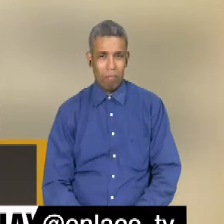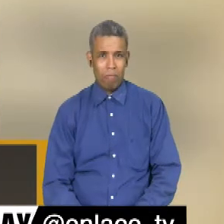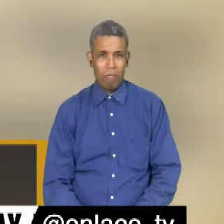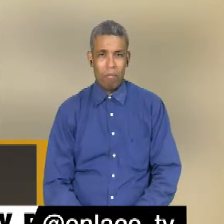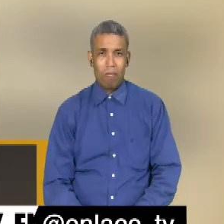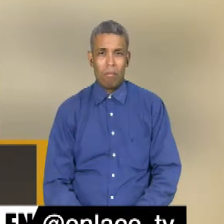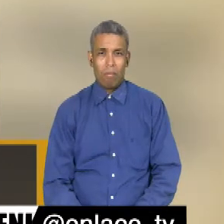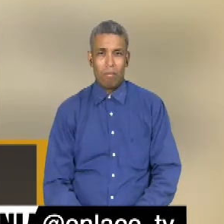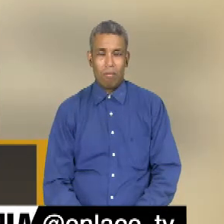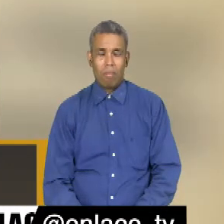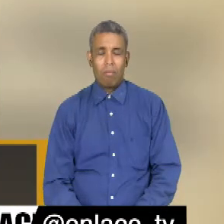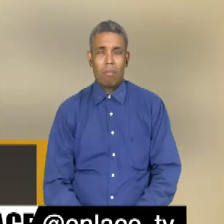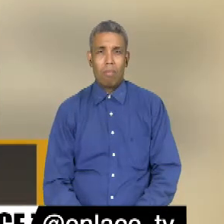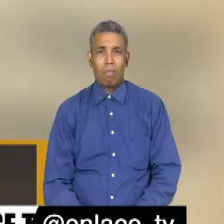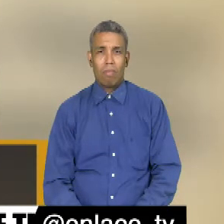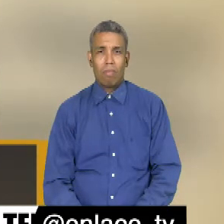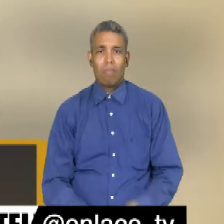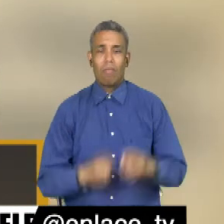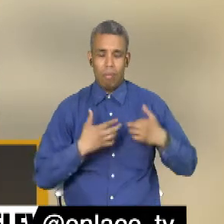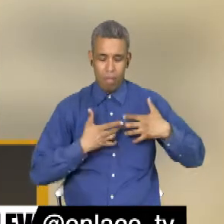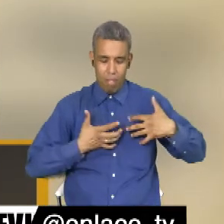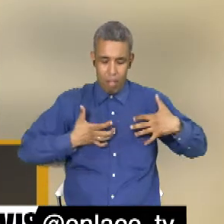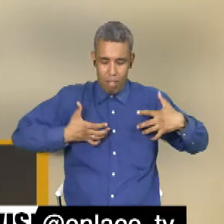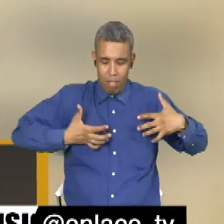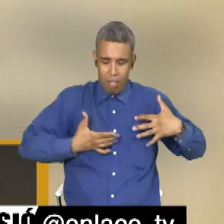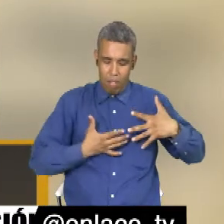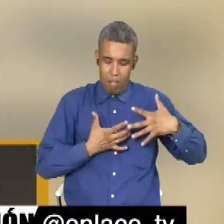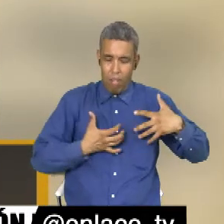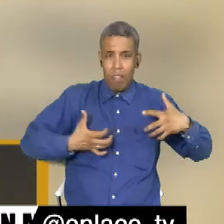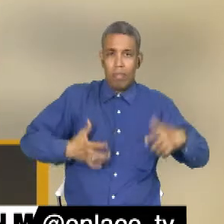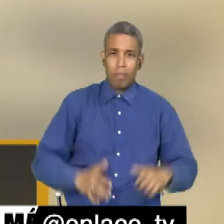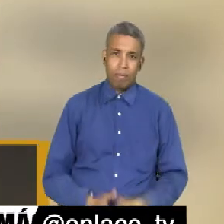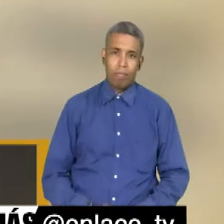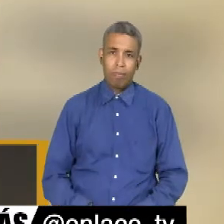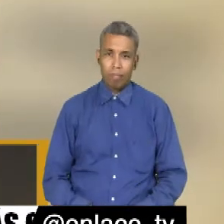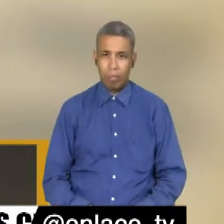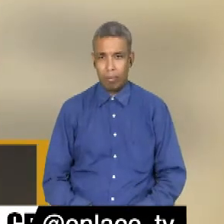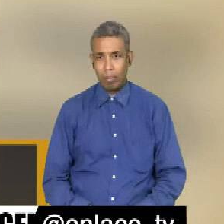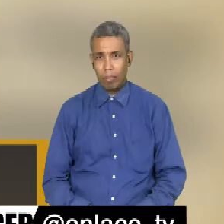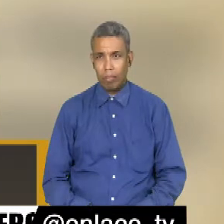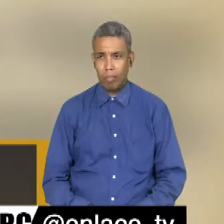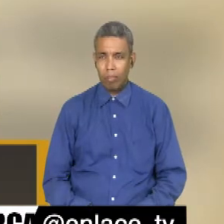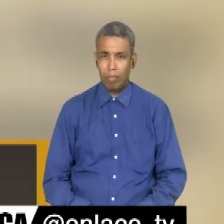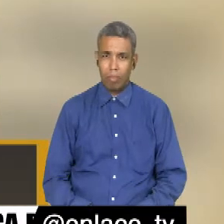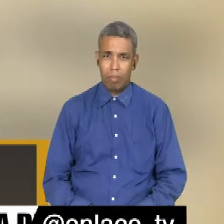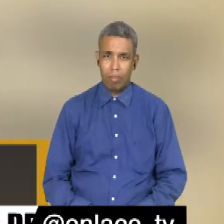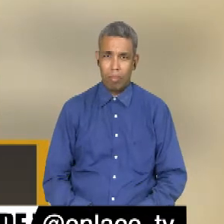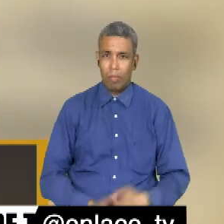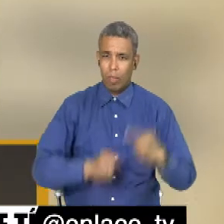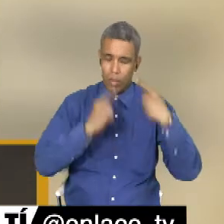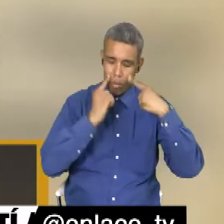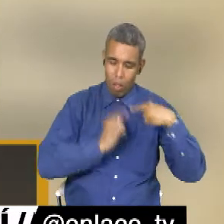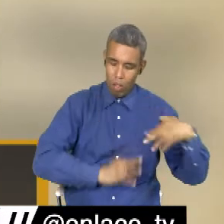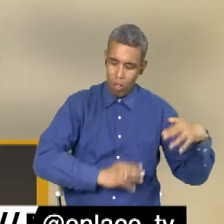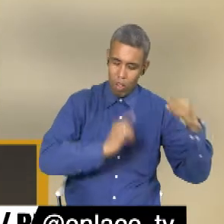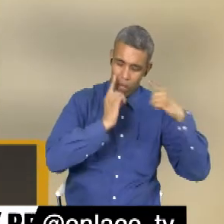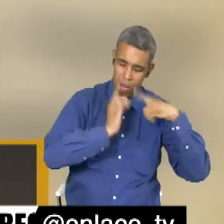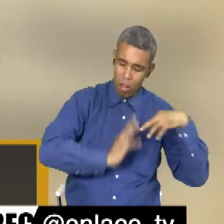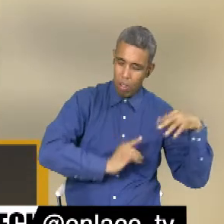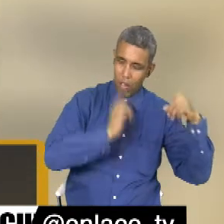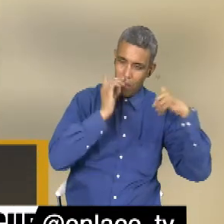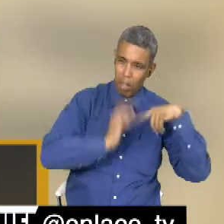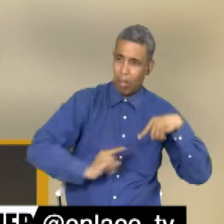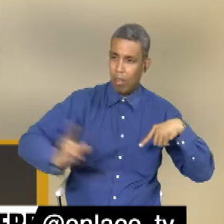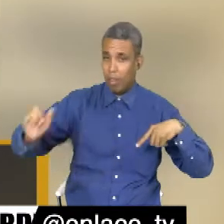corazón por las cosas que me hacen. veo que se acabó el amor que